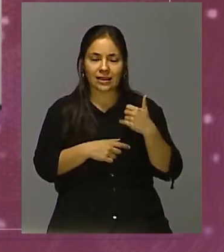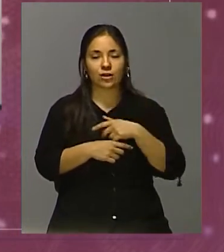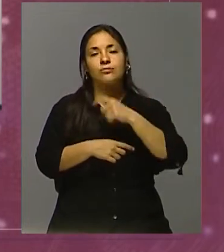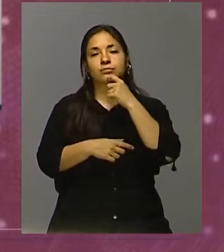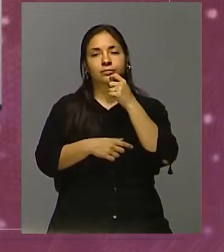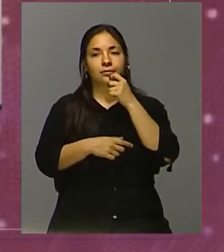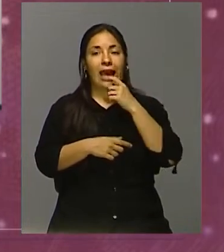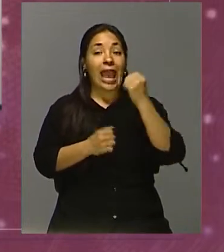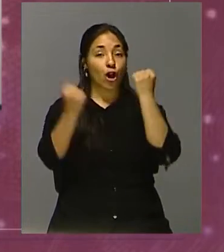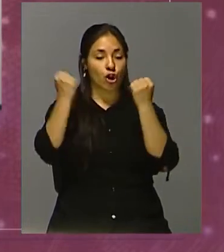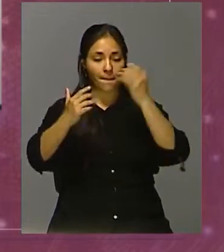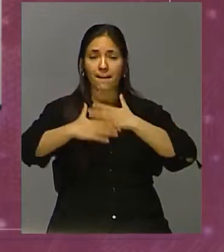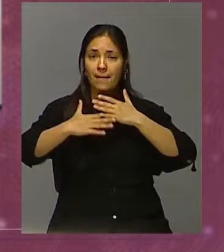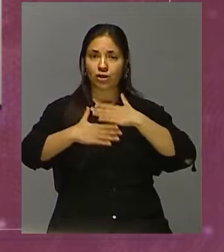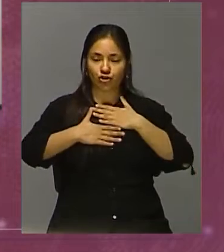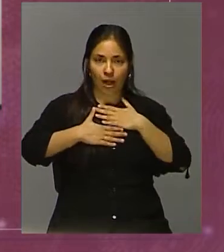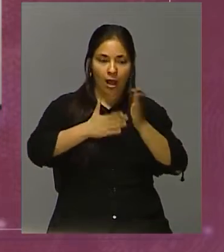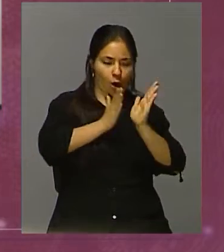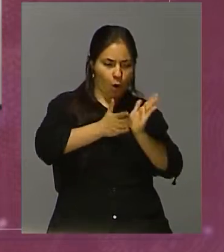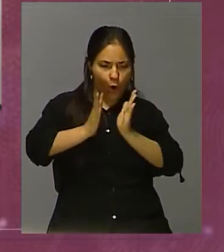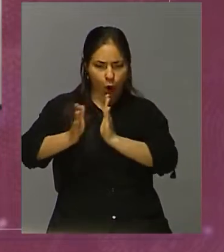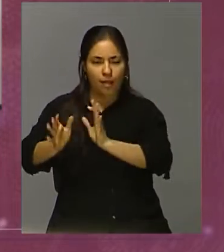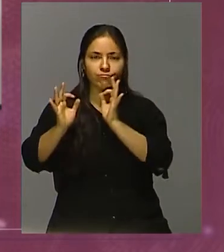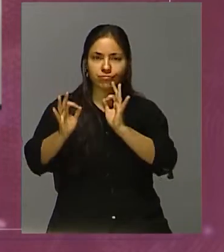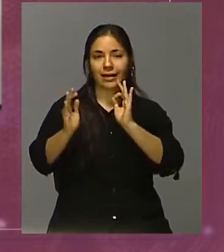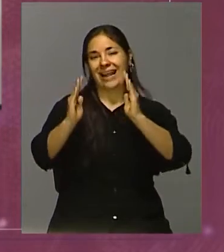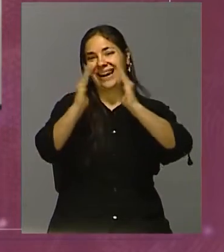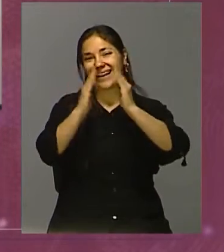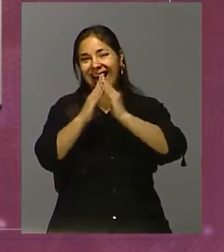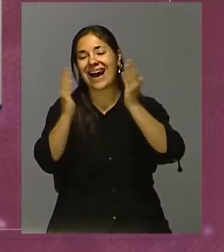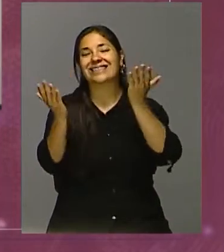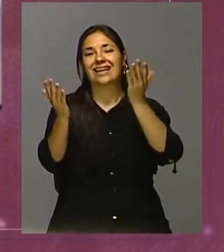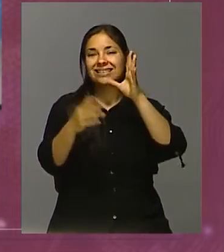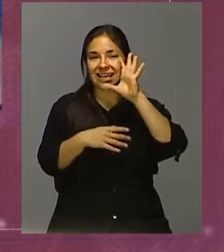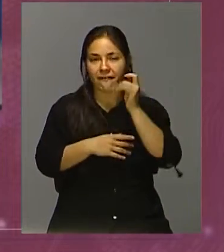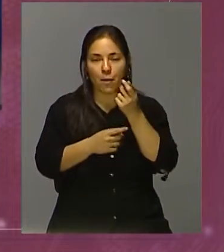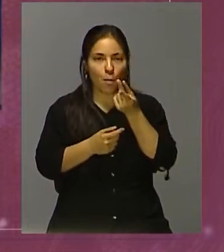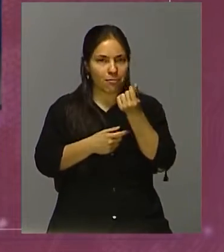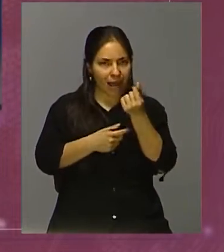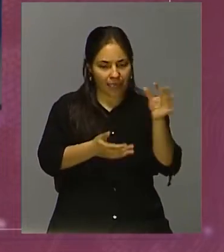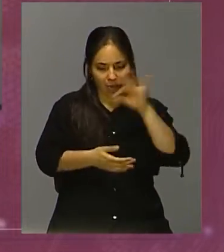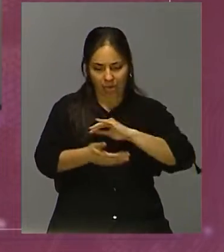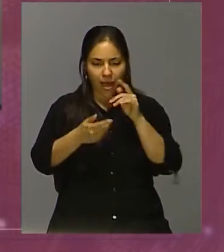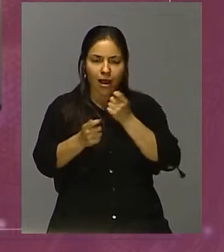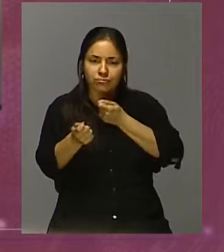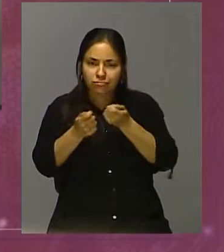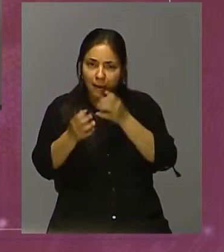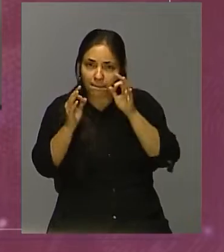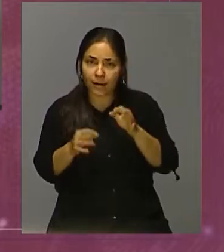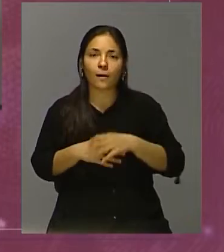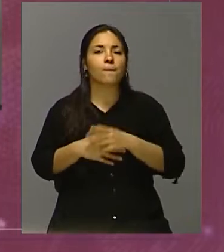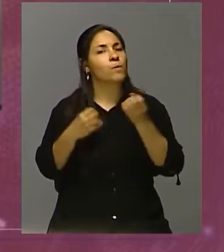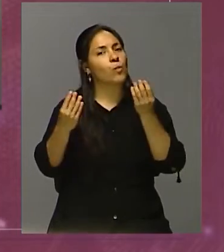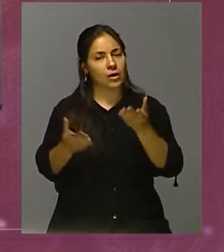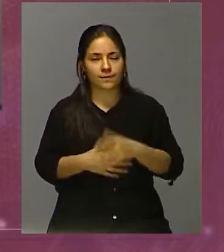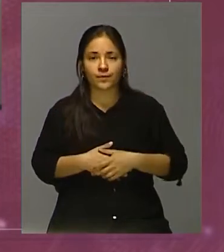de nuestra economía interna, la de nuestro hogar, la de sabemos administrar nuestros ingresos? ¿Y por qué digo esto? porque